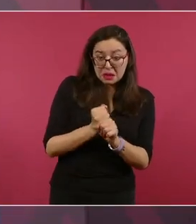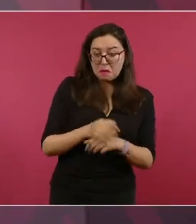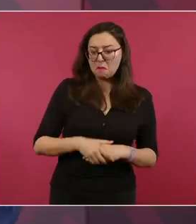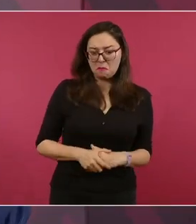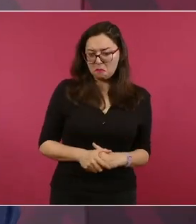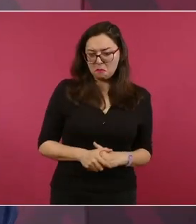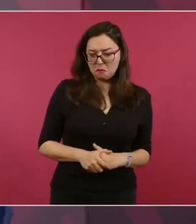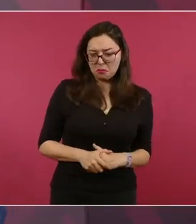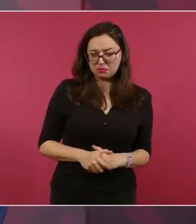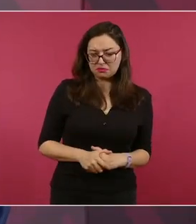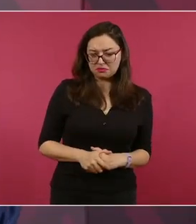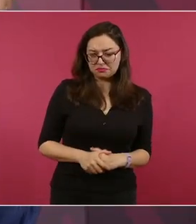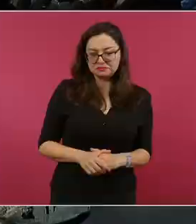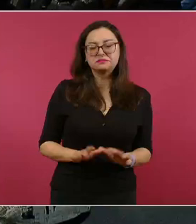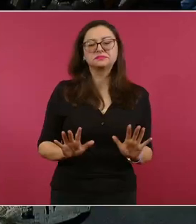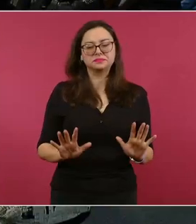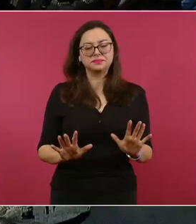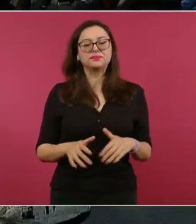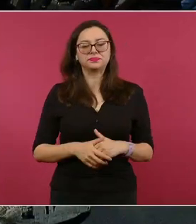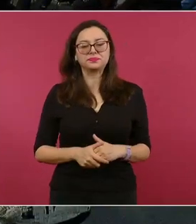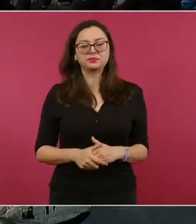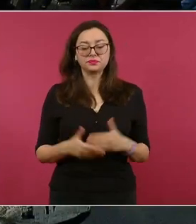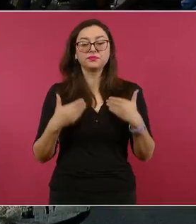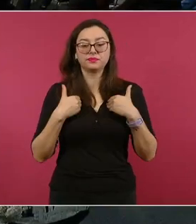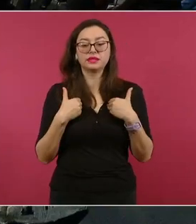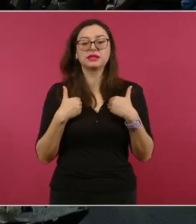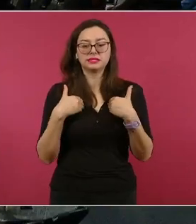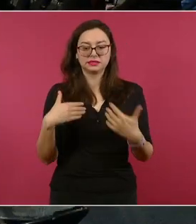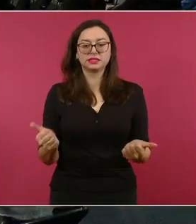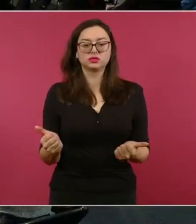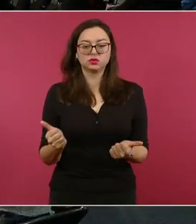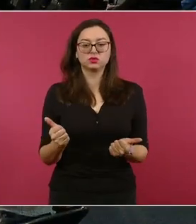O sea, yo entiendo, ¿no?, que ya proceso